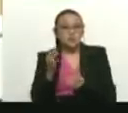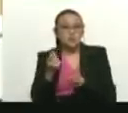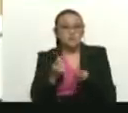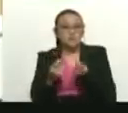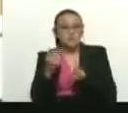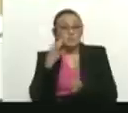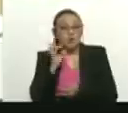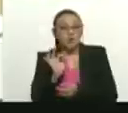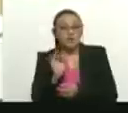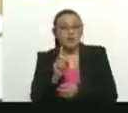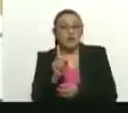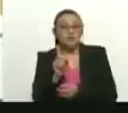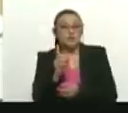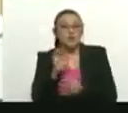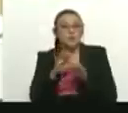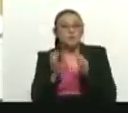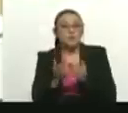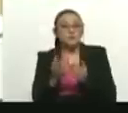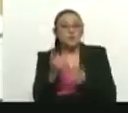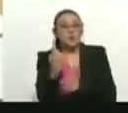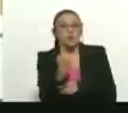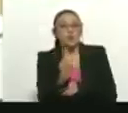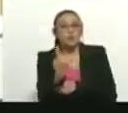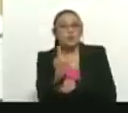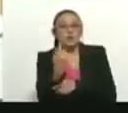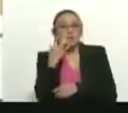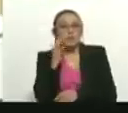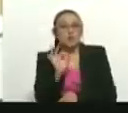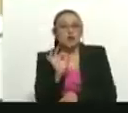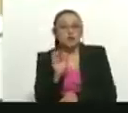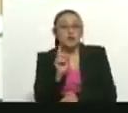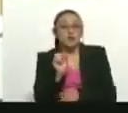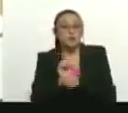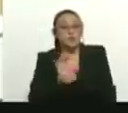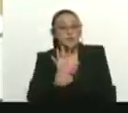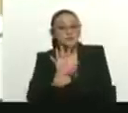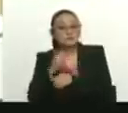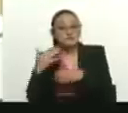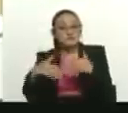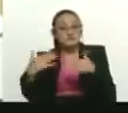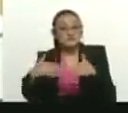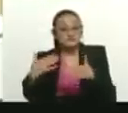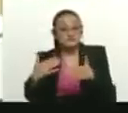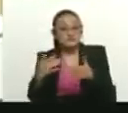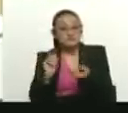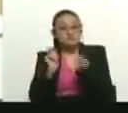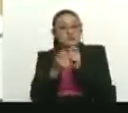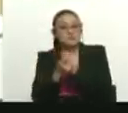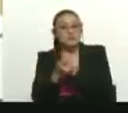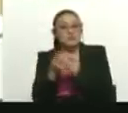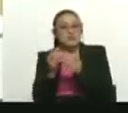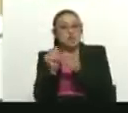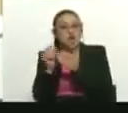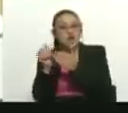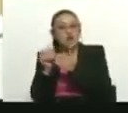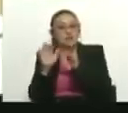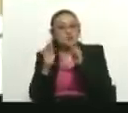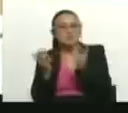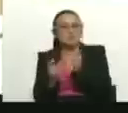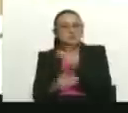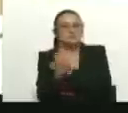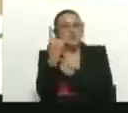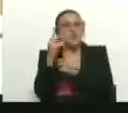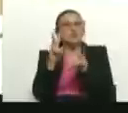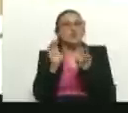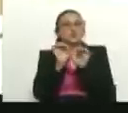no será el mundo de una sola moneda. Los BRICS aceleran la desdolarización del mundo, el surgimiento de un